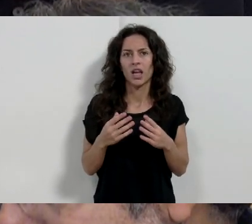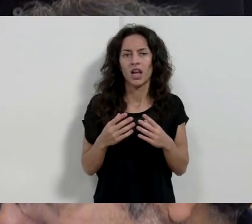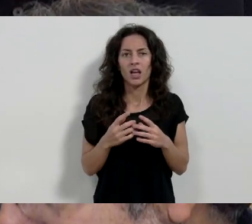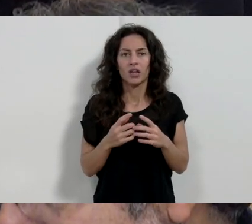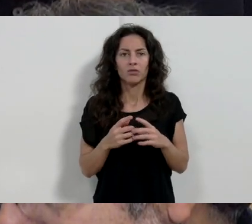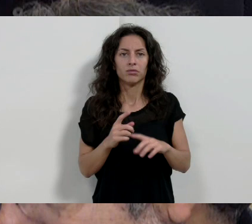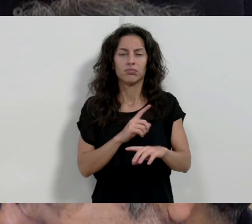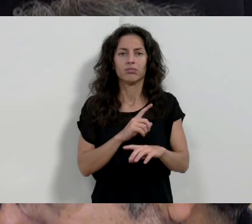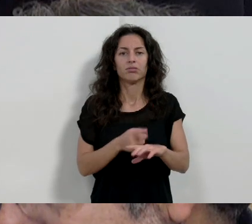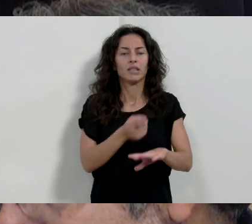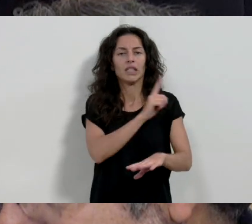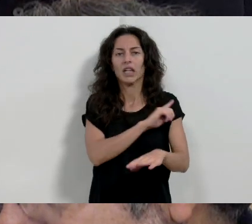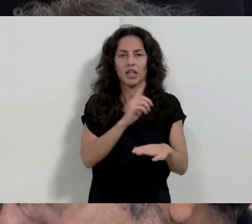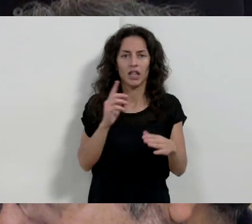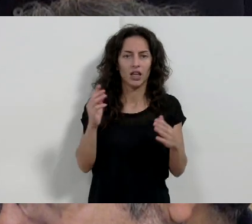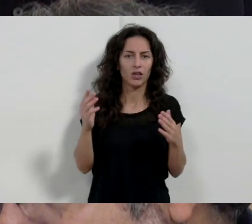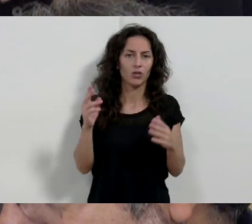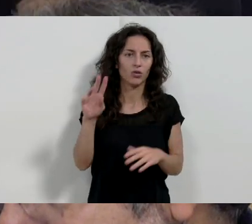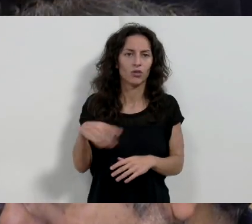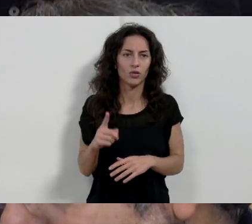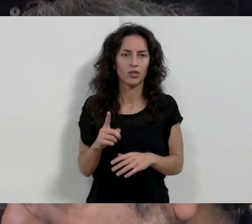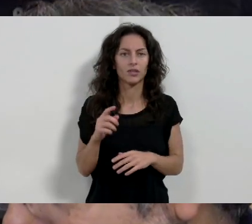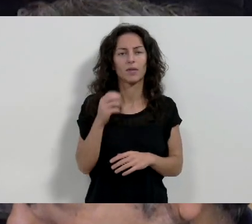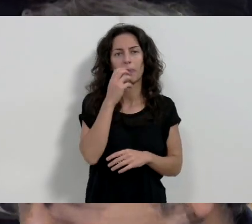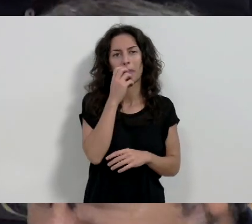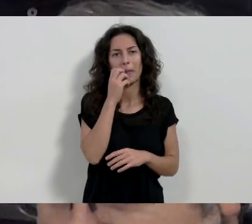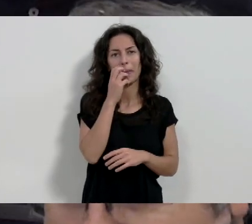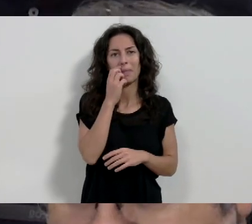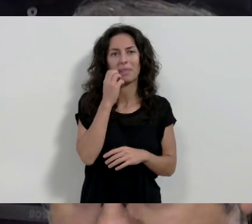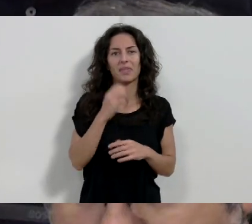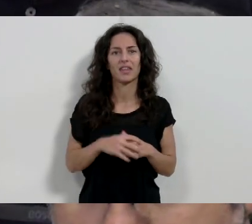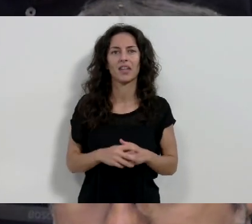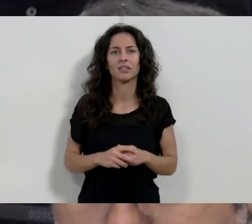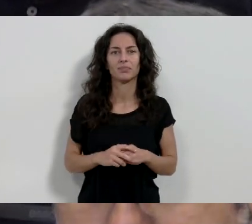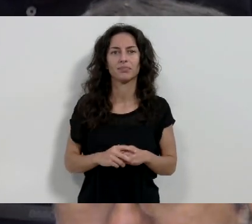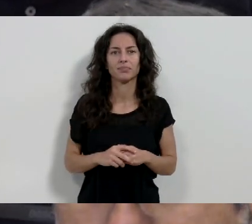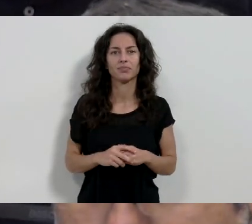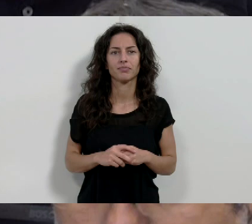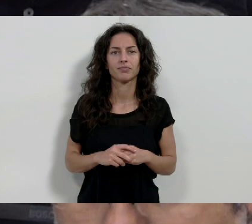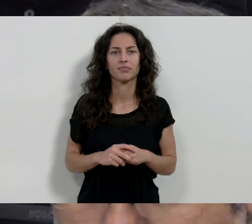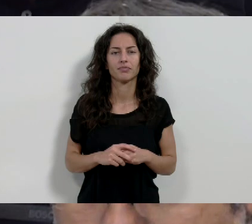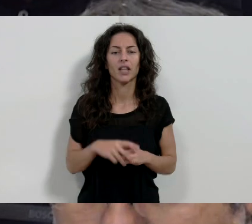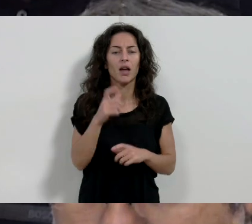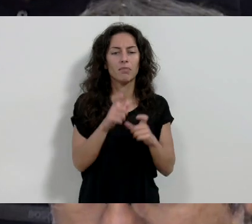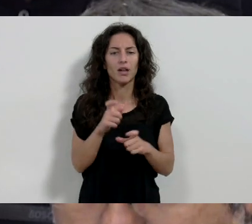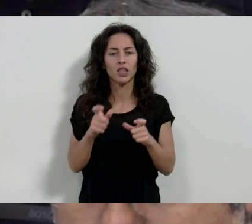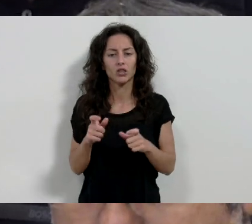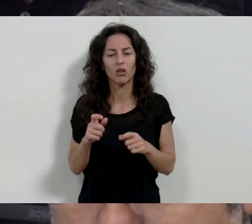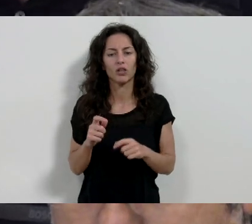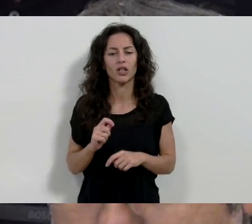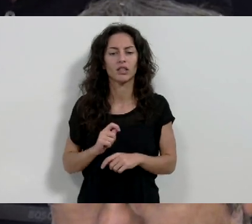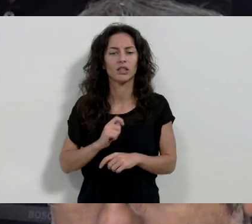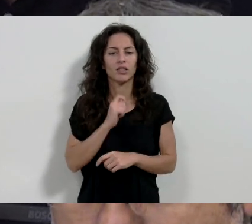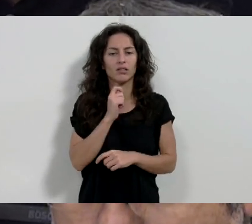parece el Bronx a veces. Pero sí que es verdad que bueno, hay gente incívica, no me canso de decirlo,